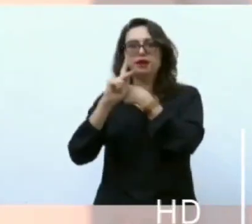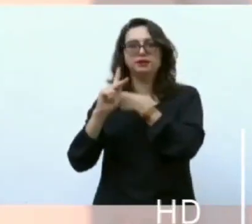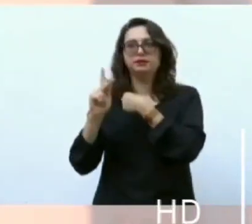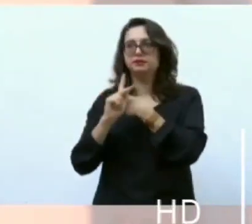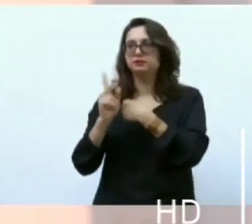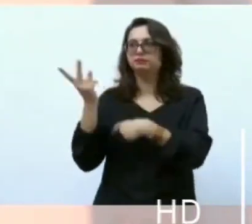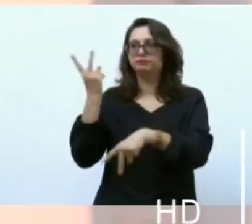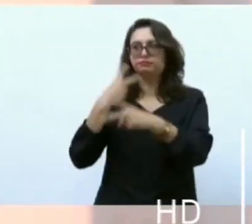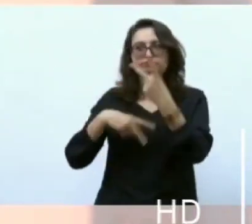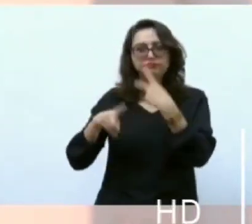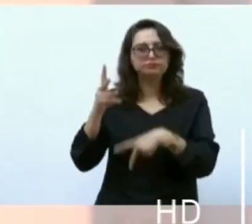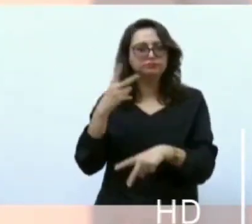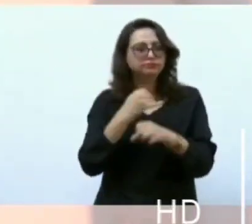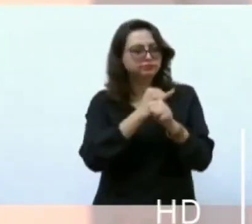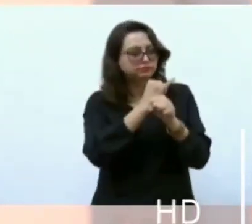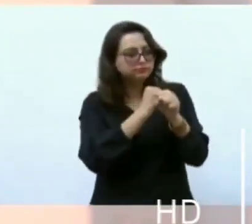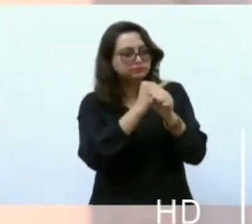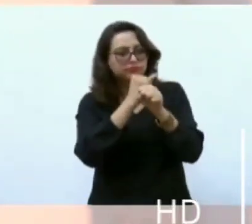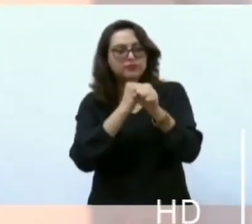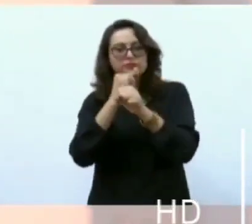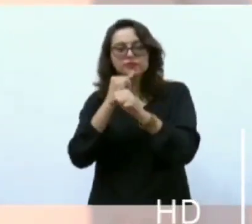La mayor parte de este archivo